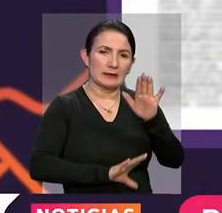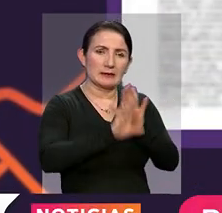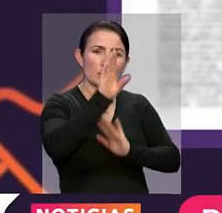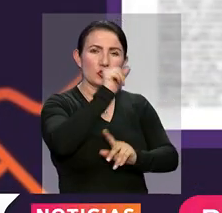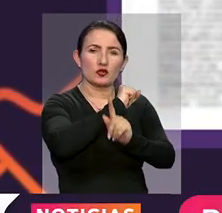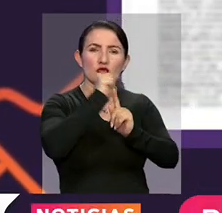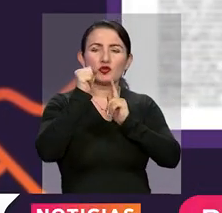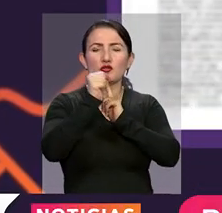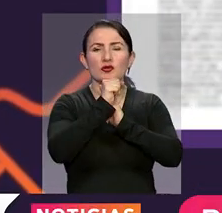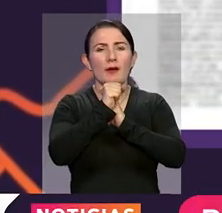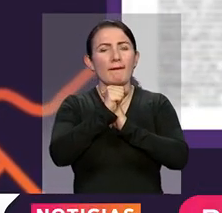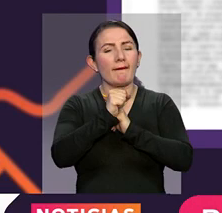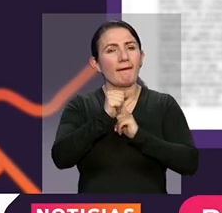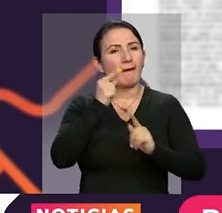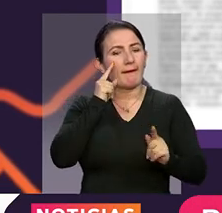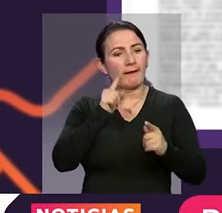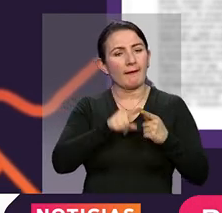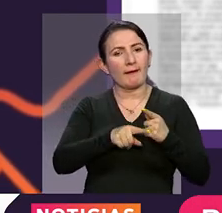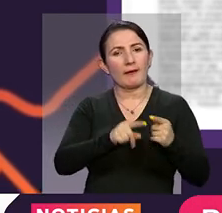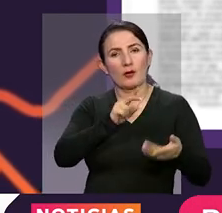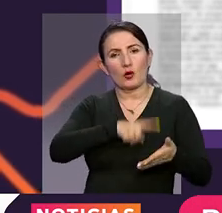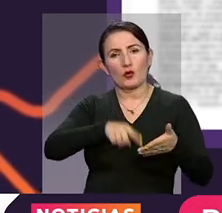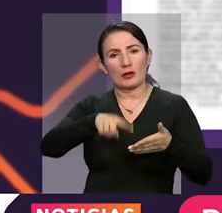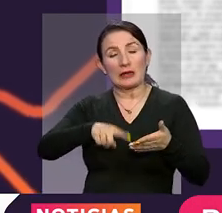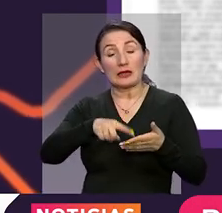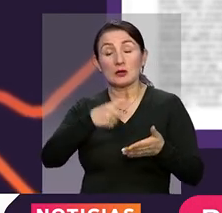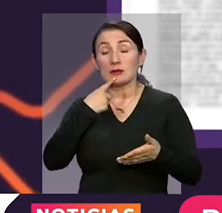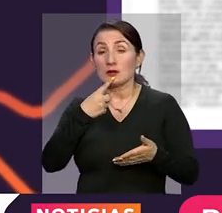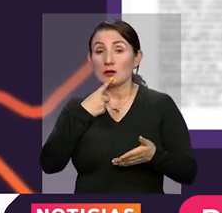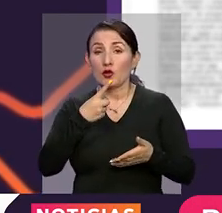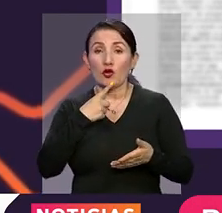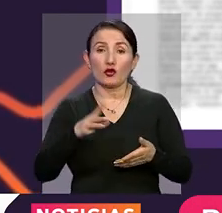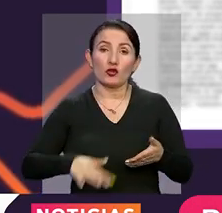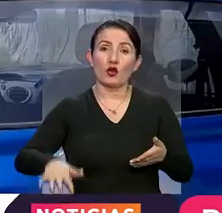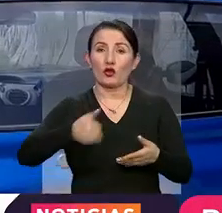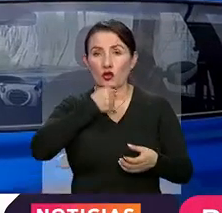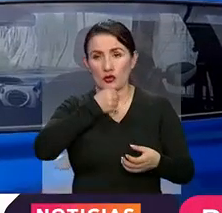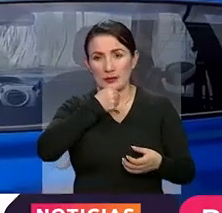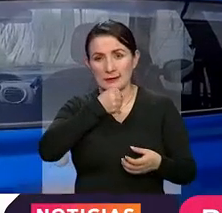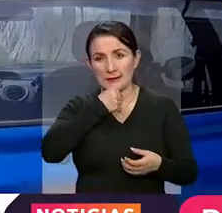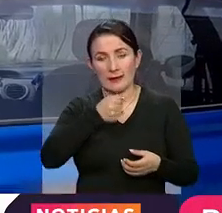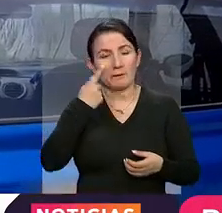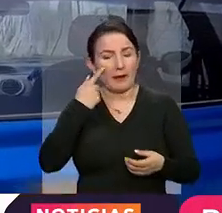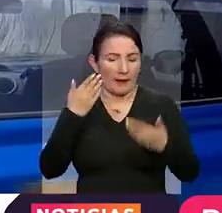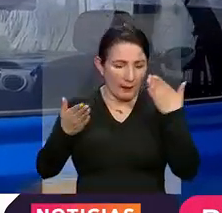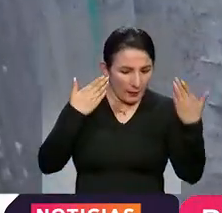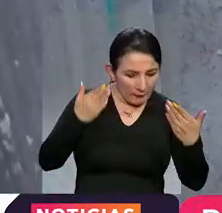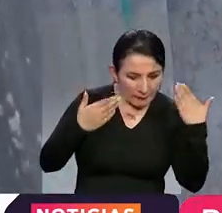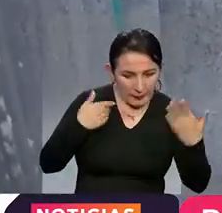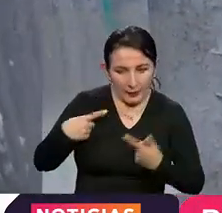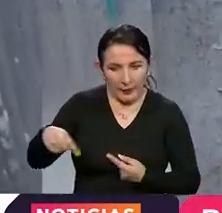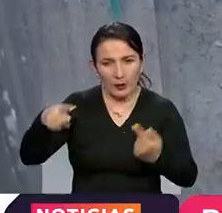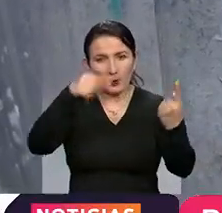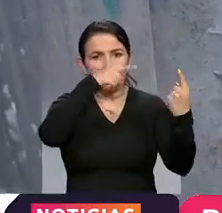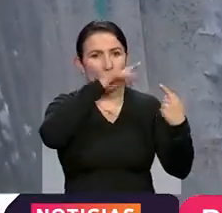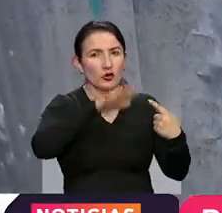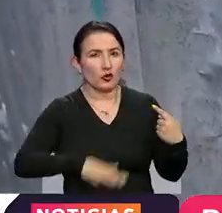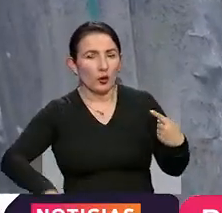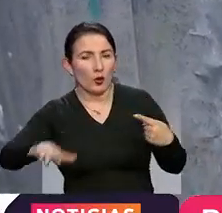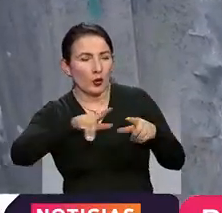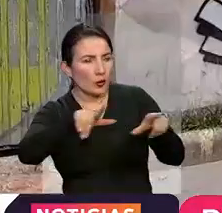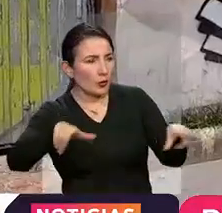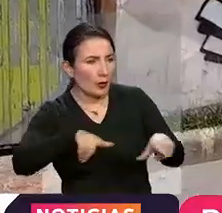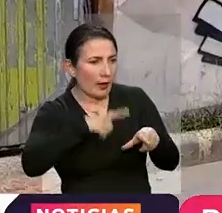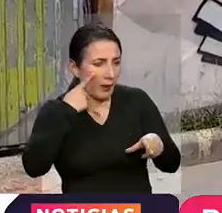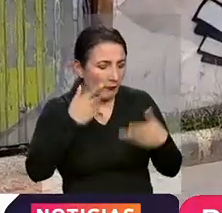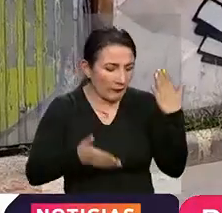Social, que está a cargo de la contratación de los comedores comunitarios, dijo a Noticias Capital que realizarán un recorrido a cada uno de los lugares